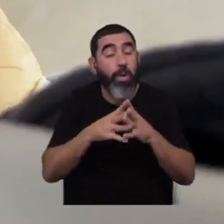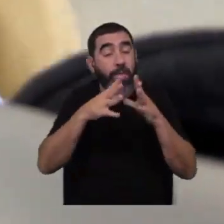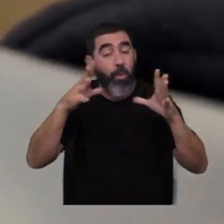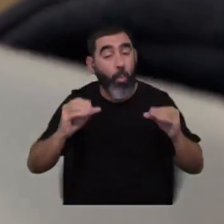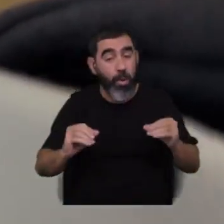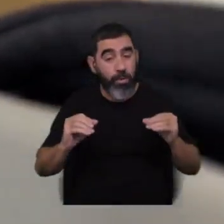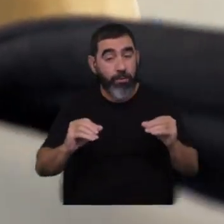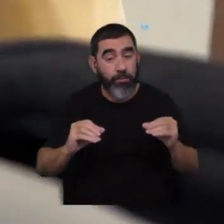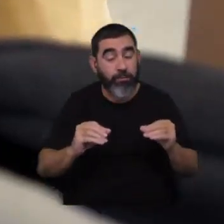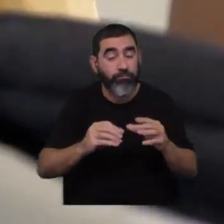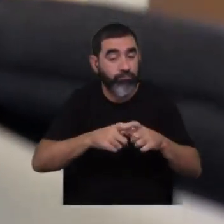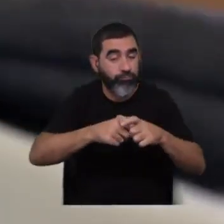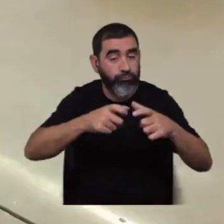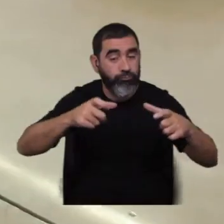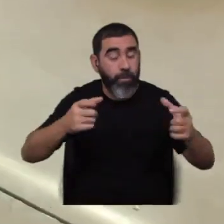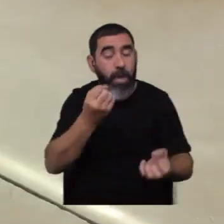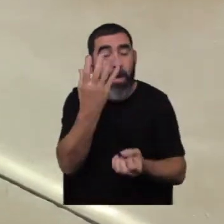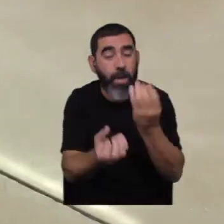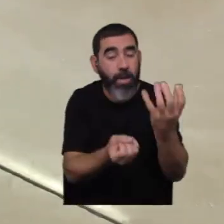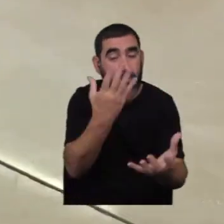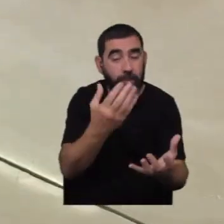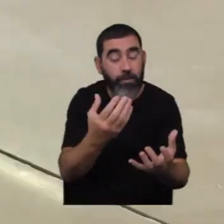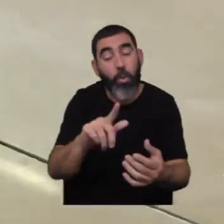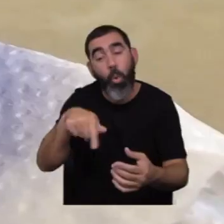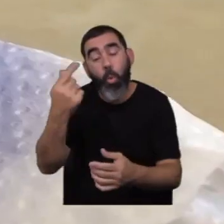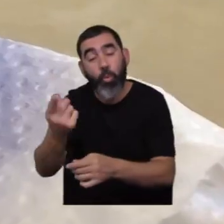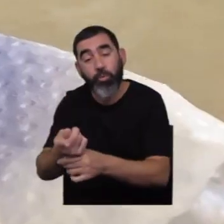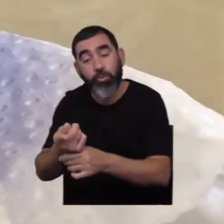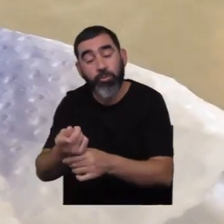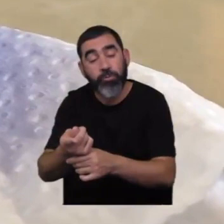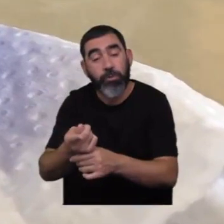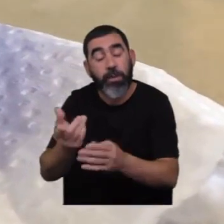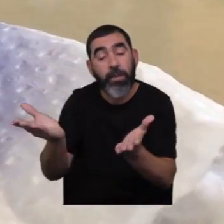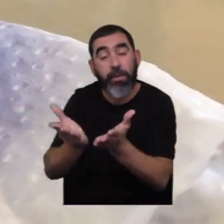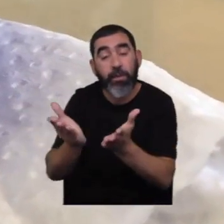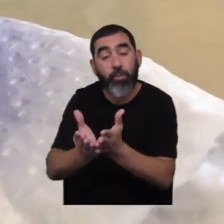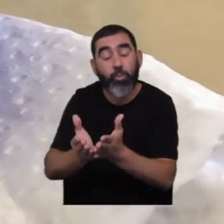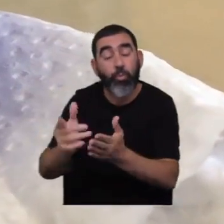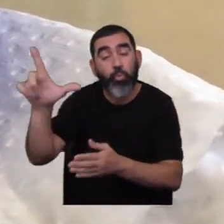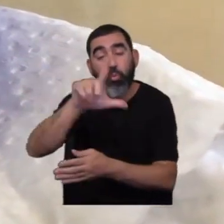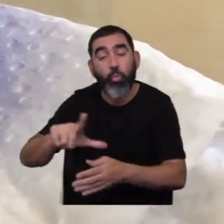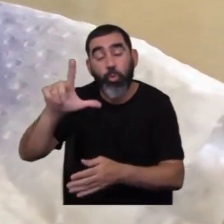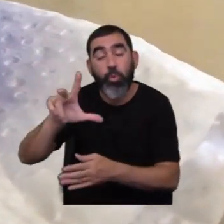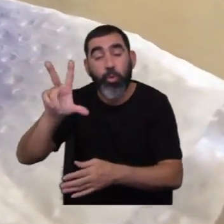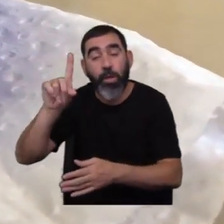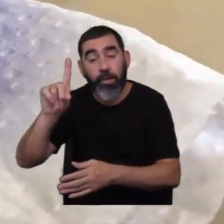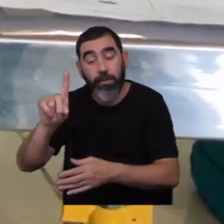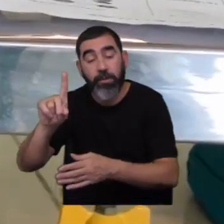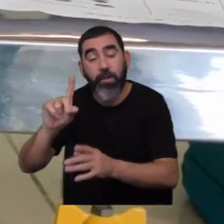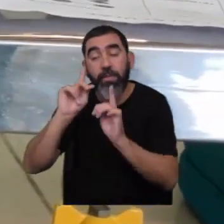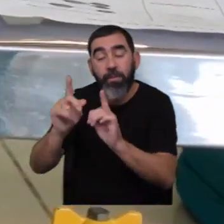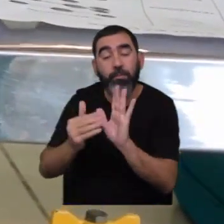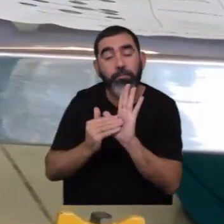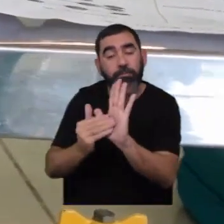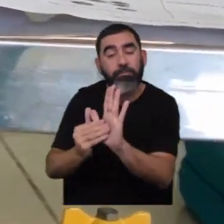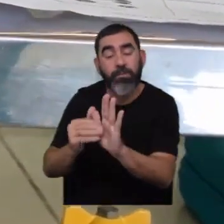deberán trabajar en el crecimiento de un jardín de cristales. La categoría 2, en tanto, es para estudiantes de secundaria y bachillerato que deberán